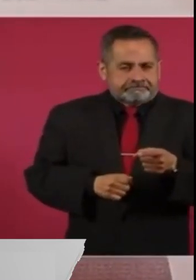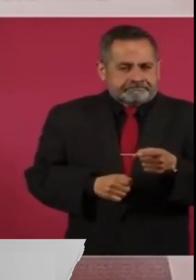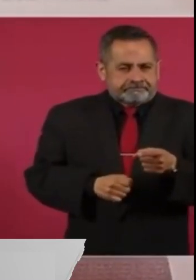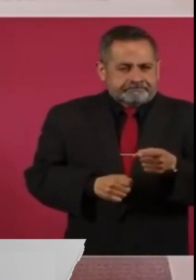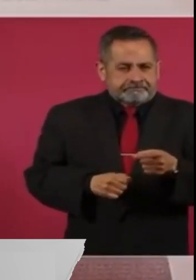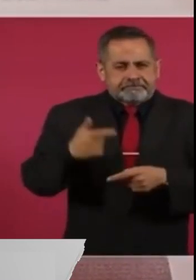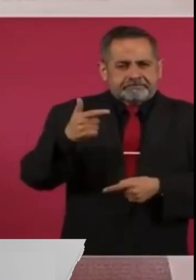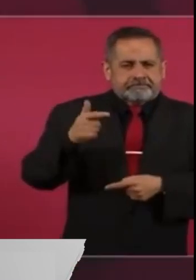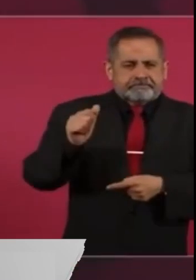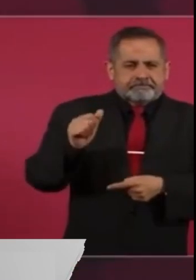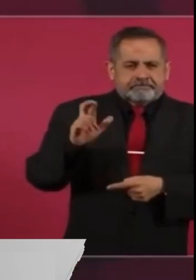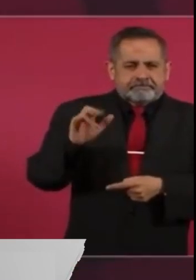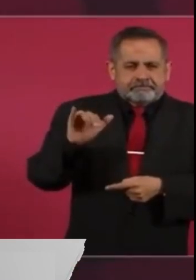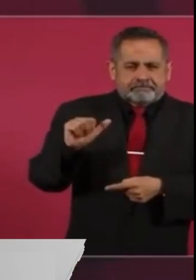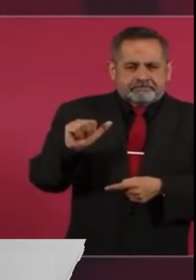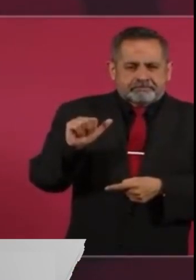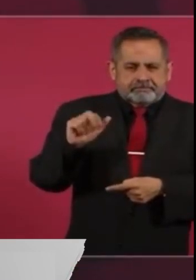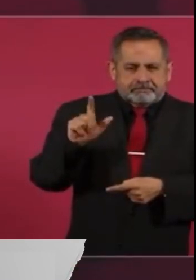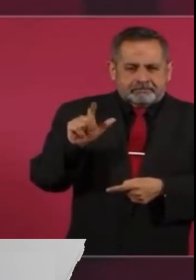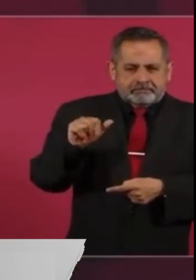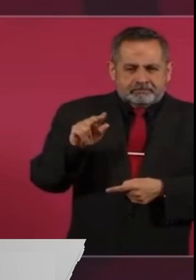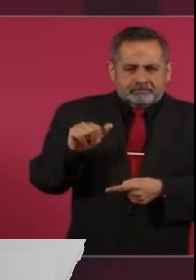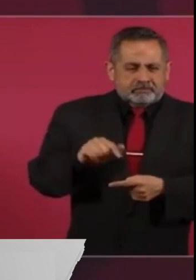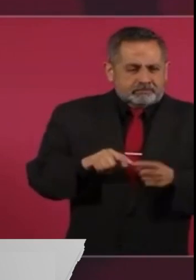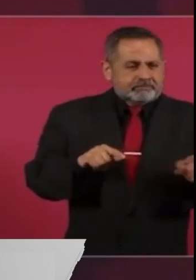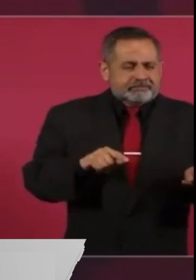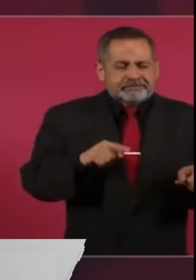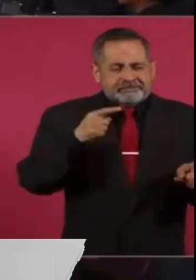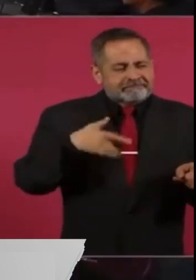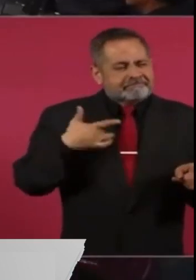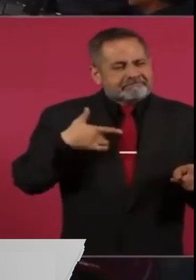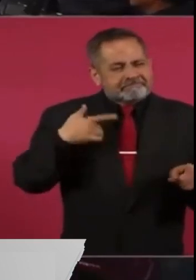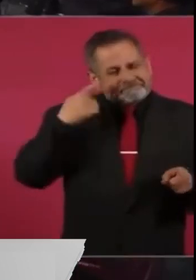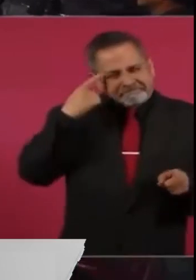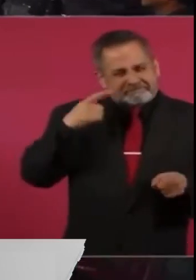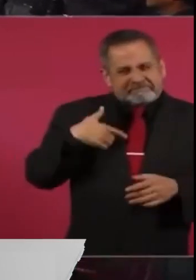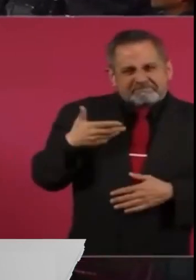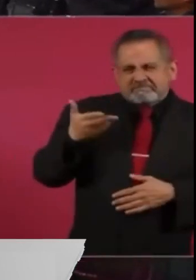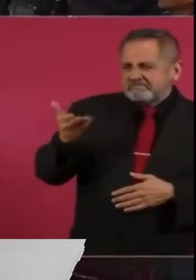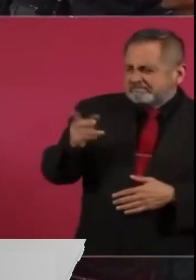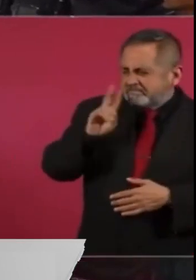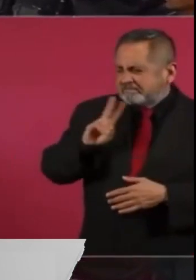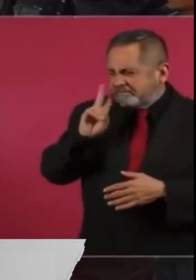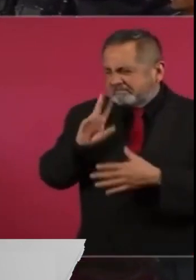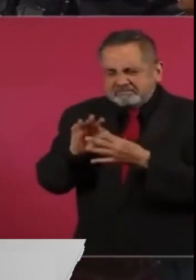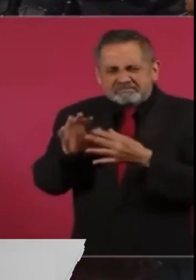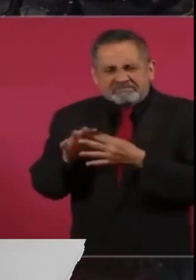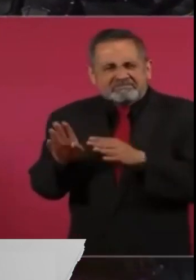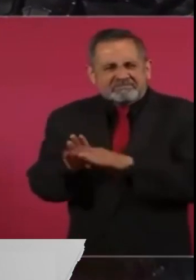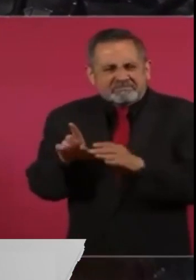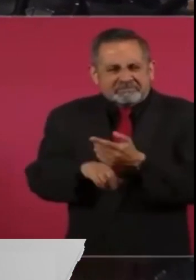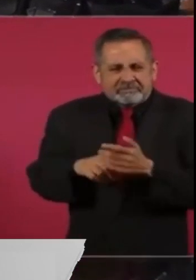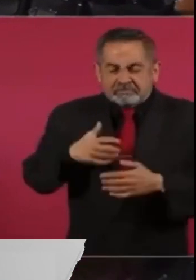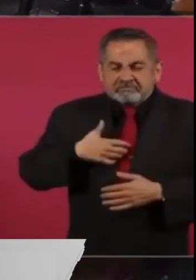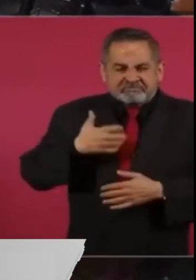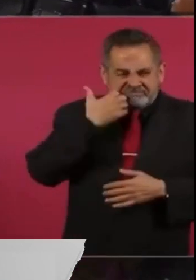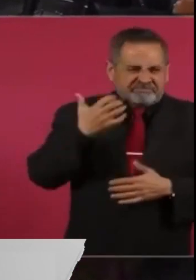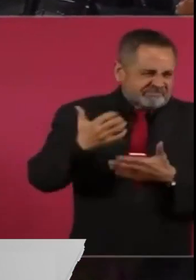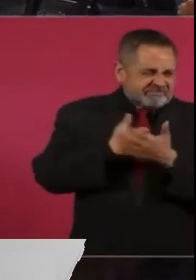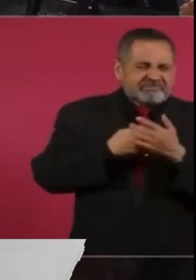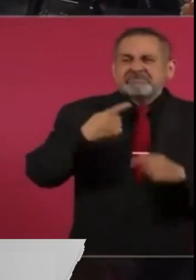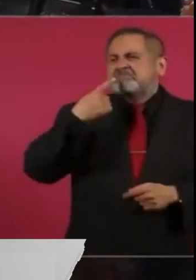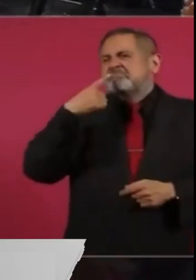de García Luna contra el abogado. Sí, y pedí, tenía ganas de